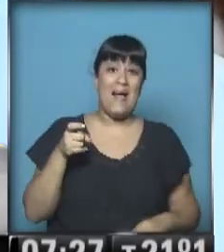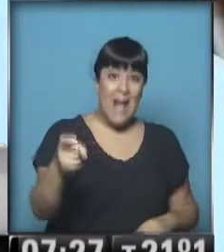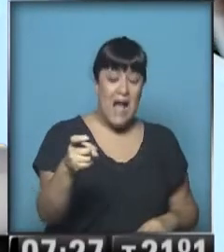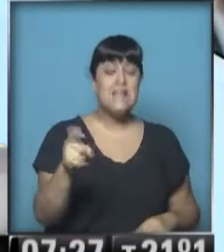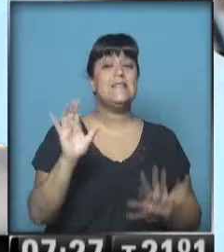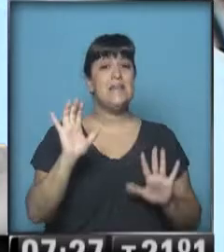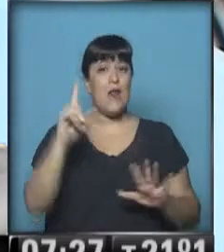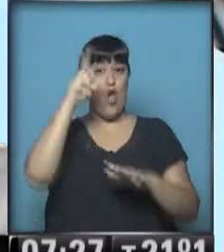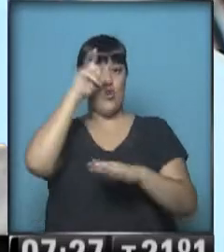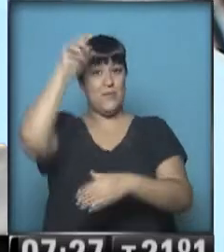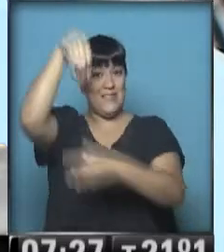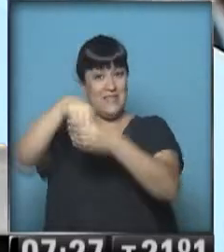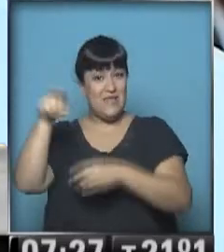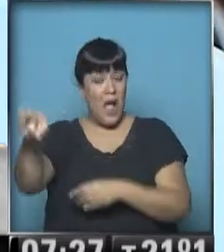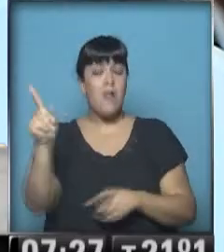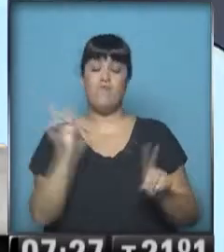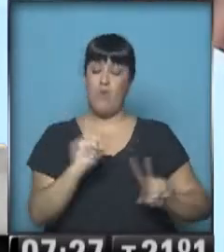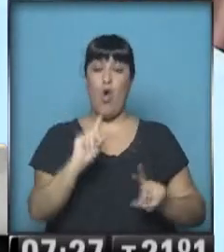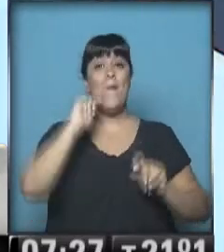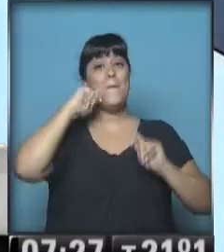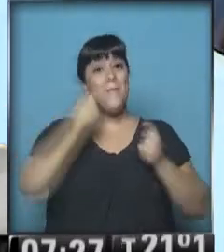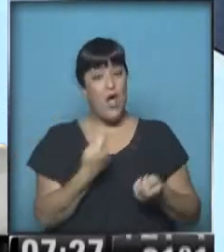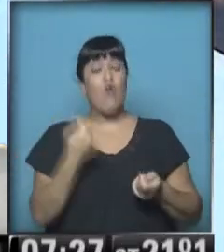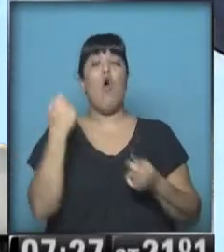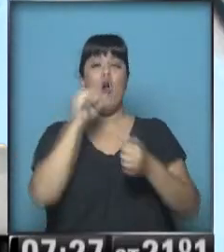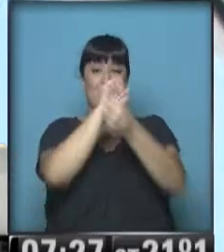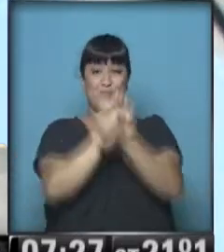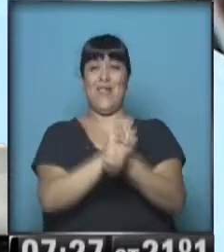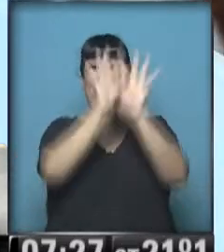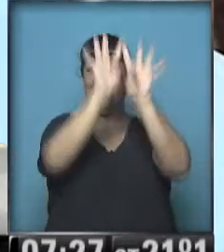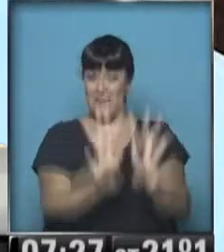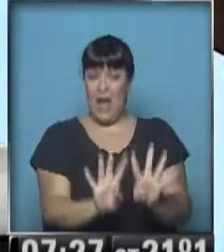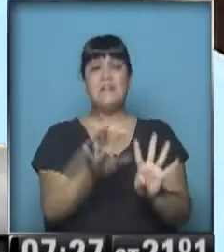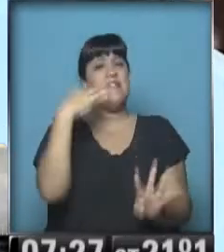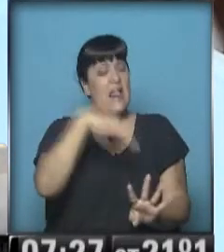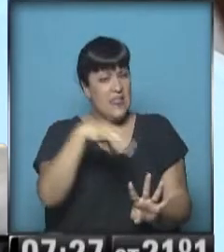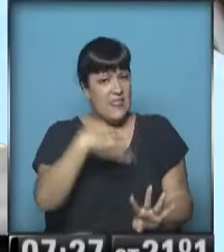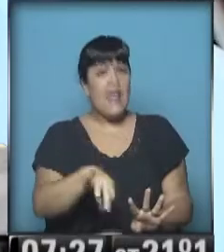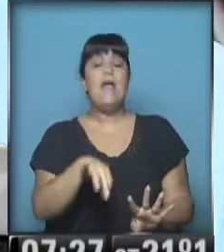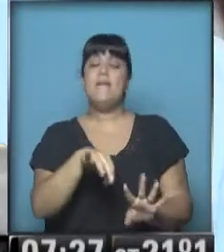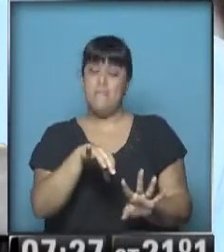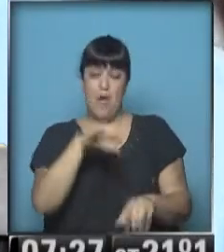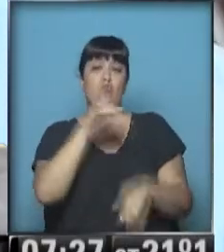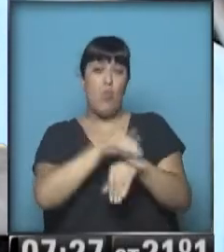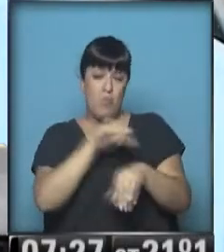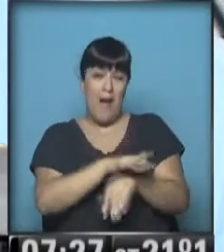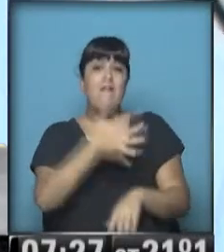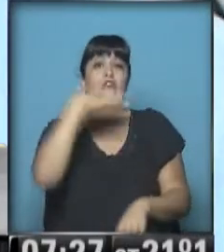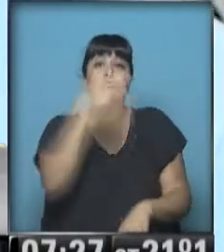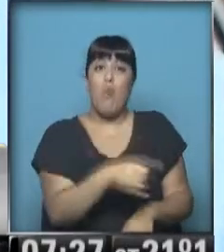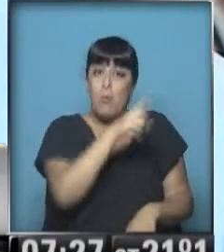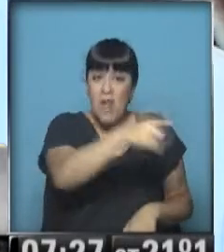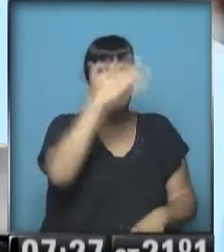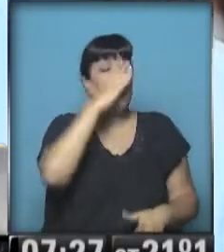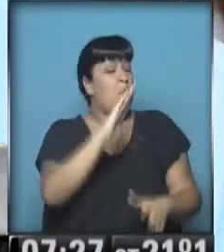en el hospital, hubiera estado en la cárcel, pagar su culpa con la sociedad y después salir y